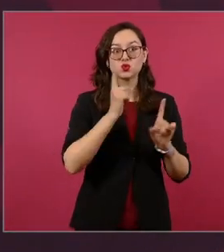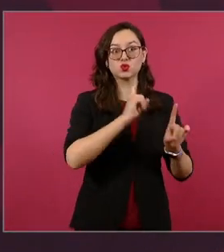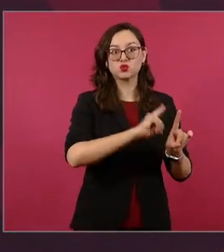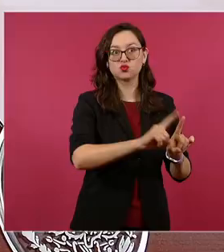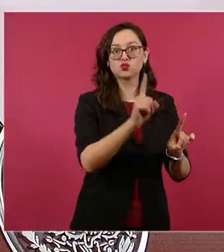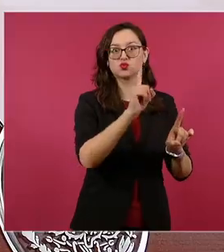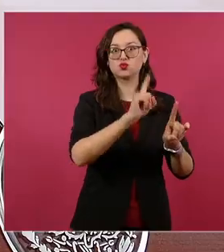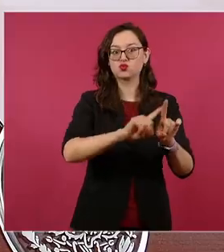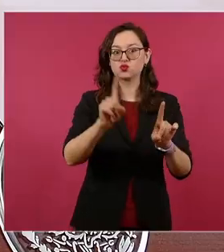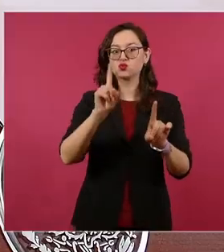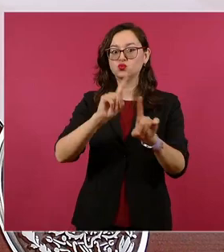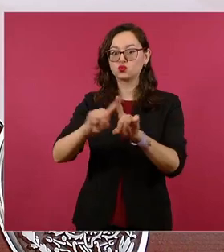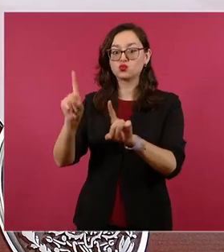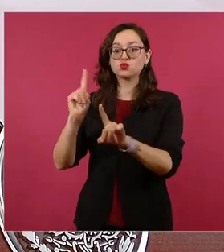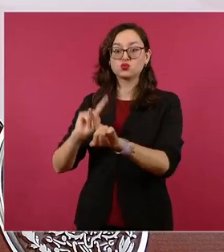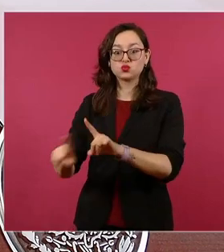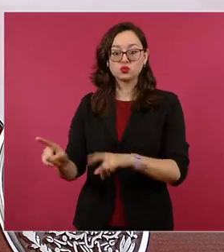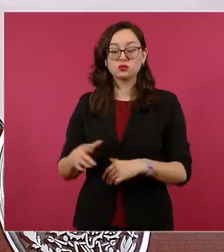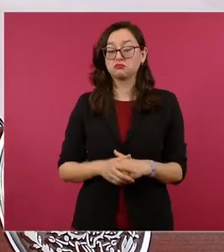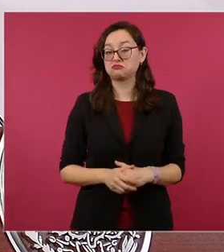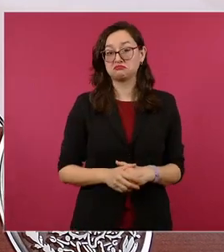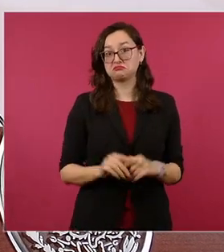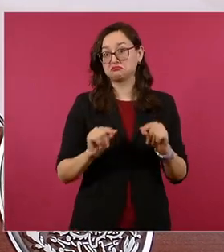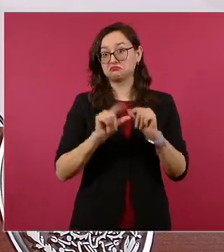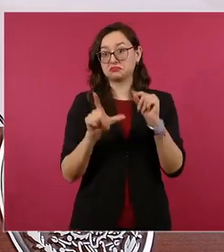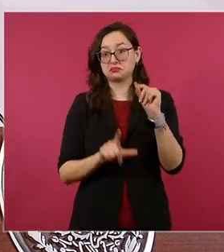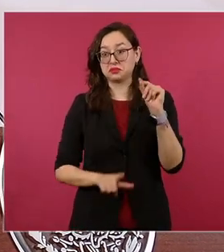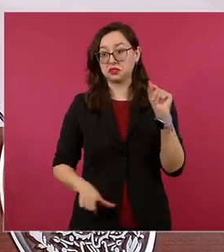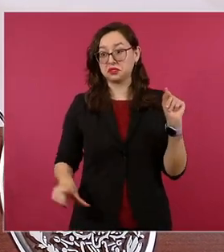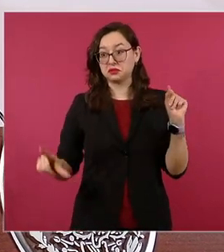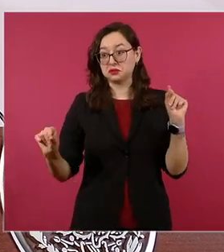pues todas las carreteras